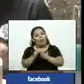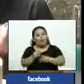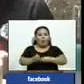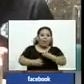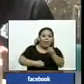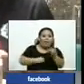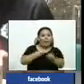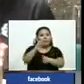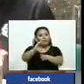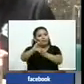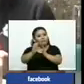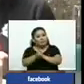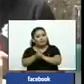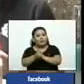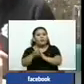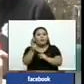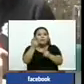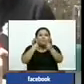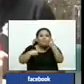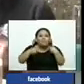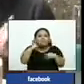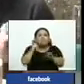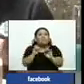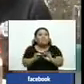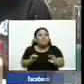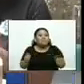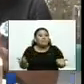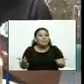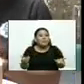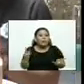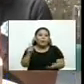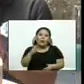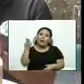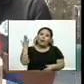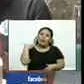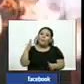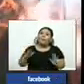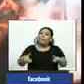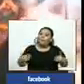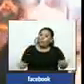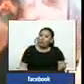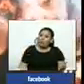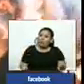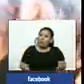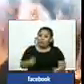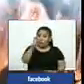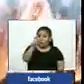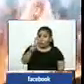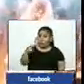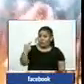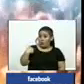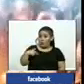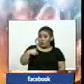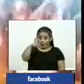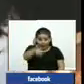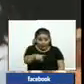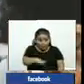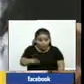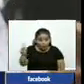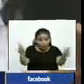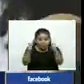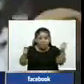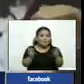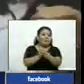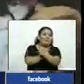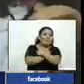contar la leyenda que empieza todo porque el 1 de noviembre hay una fiesta que se llama La